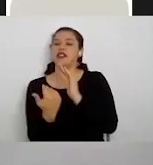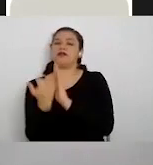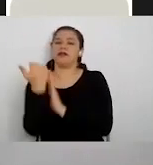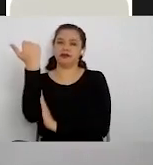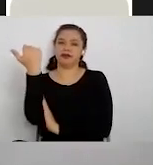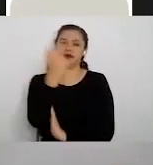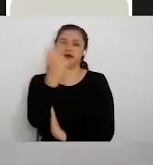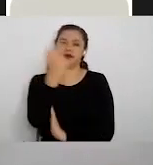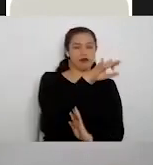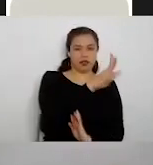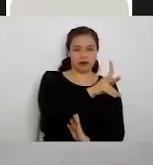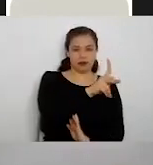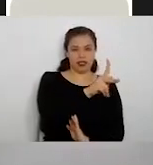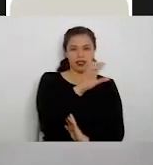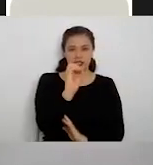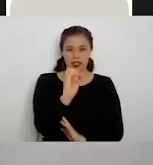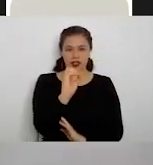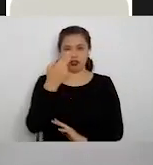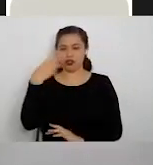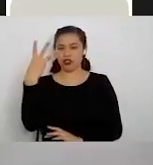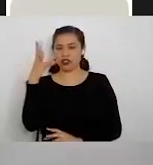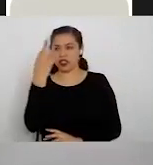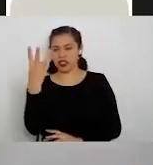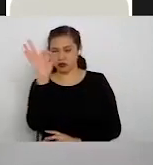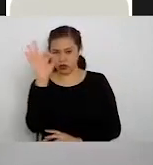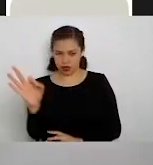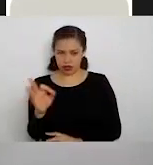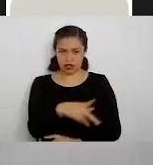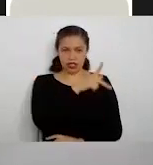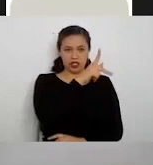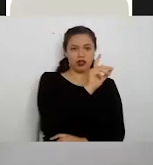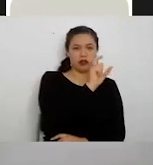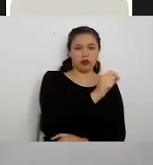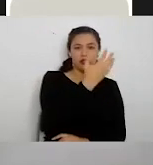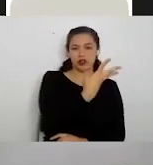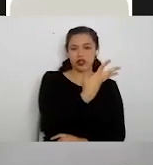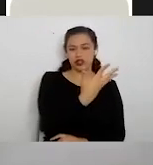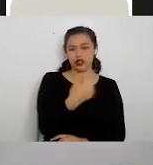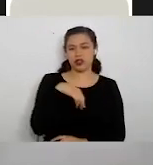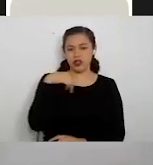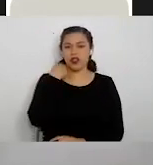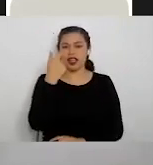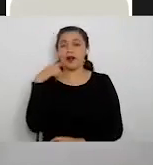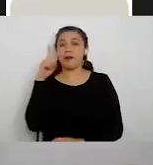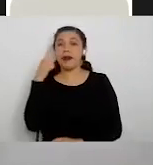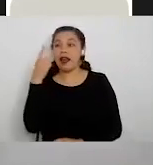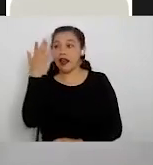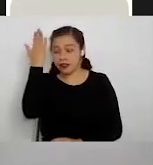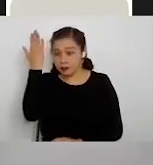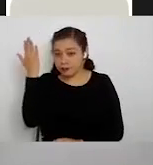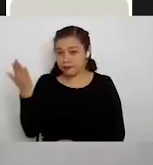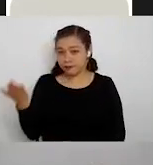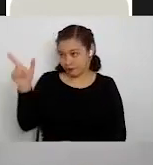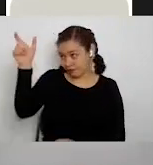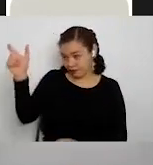0, vamos a crecer al 3. Si el PIB es 0.5, en general lo que quiero que concluyamos es que la